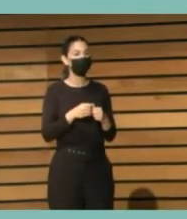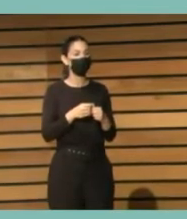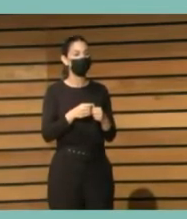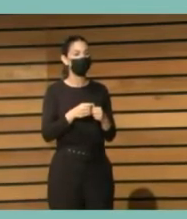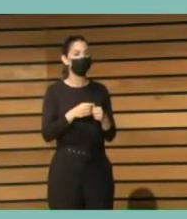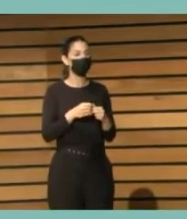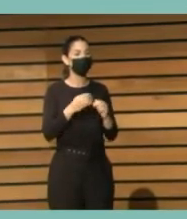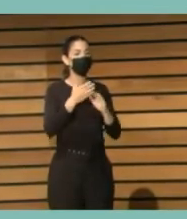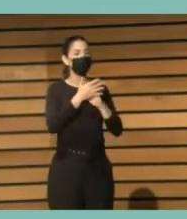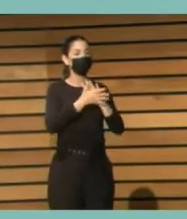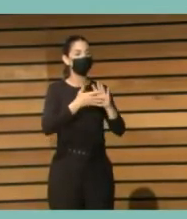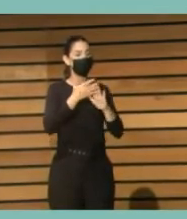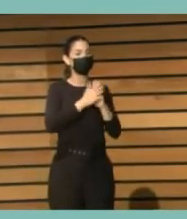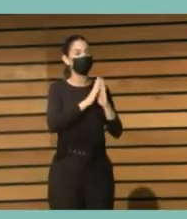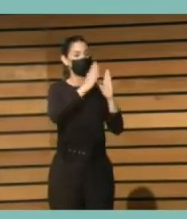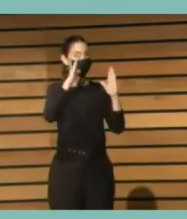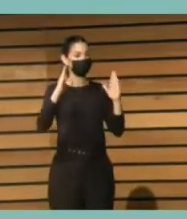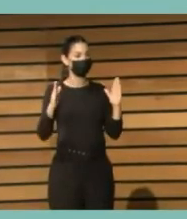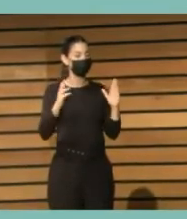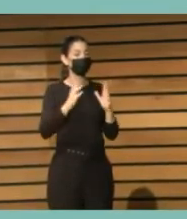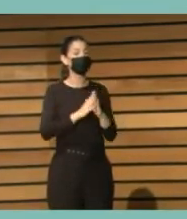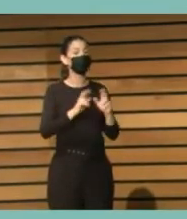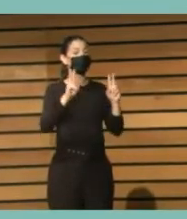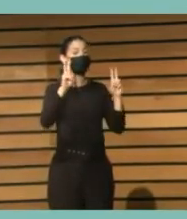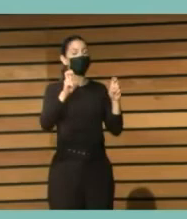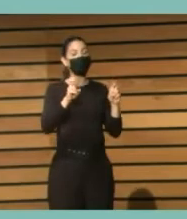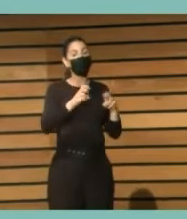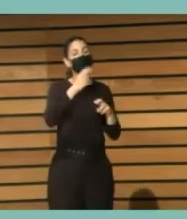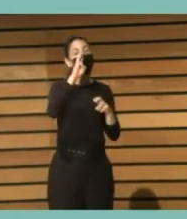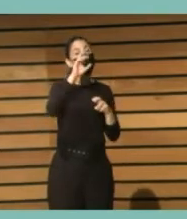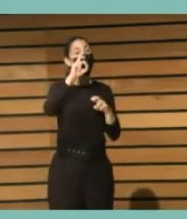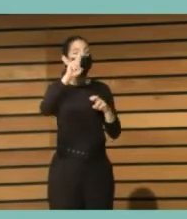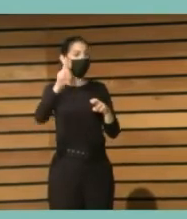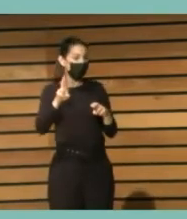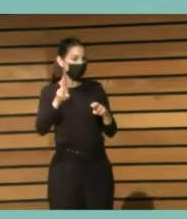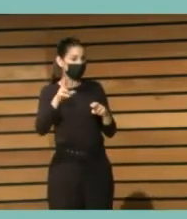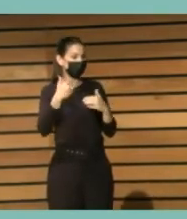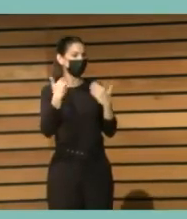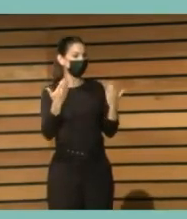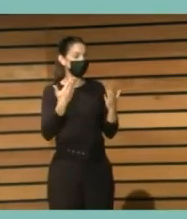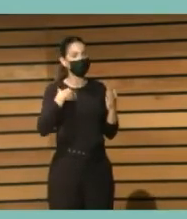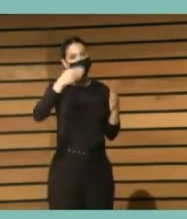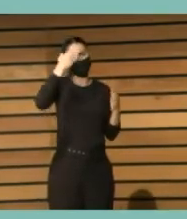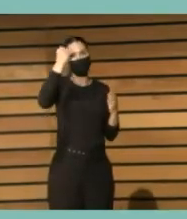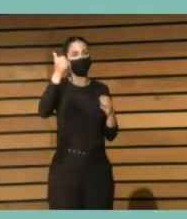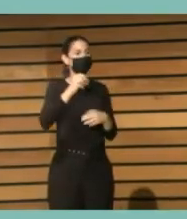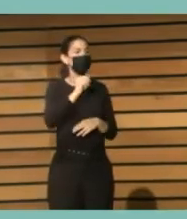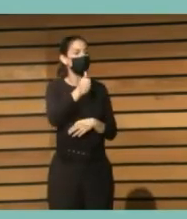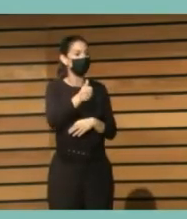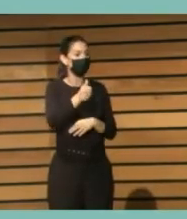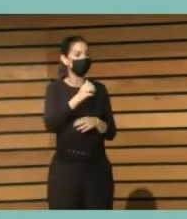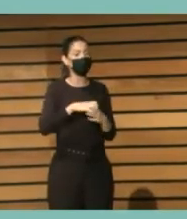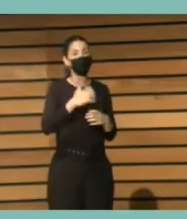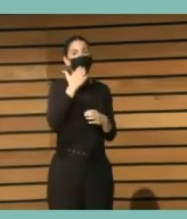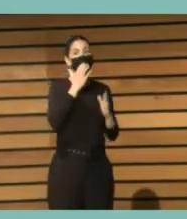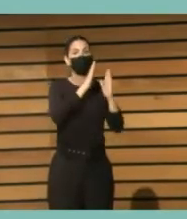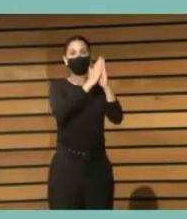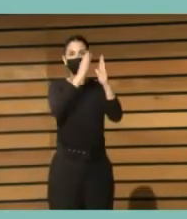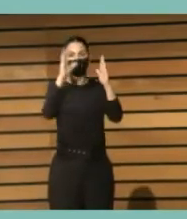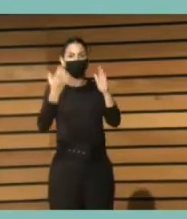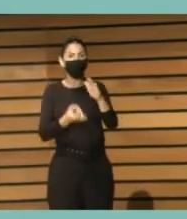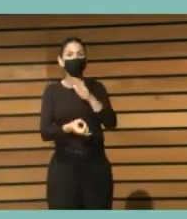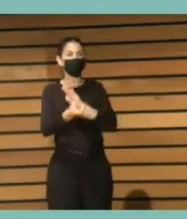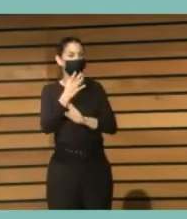pero la parte del por siempre se nos olvida un poquito, porque podemos hacer una biblioteca conociendo nuestro